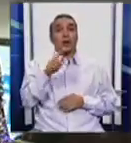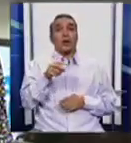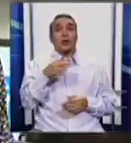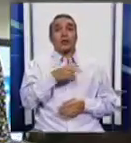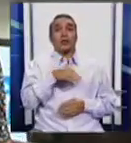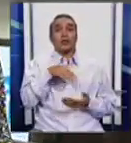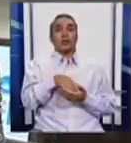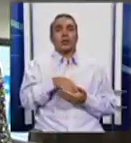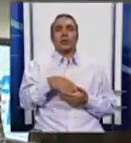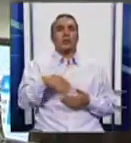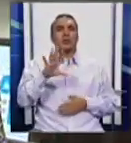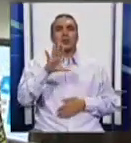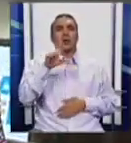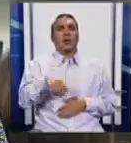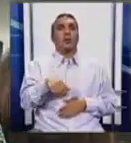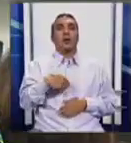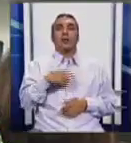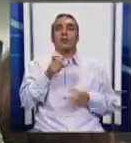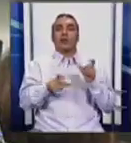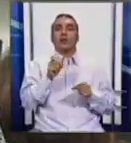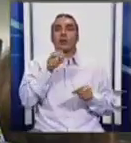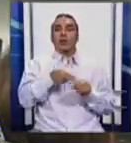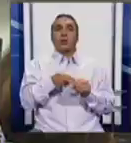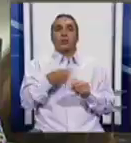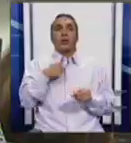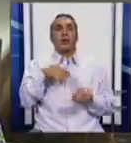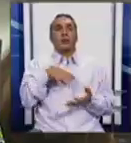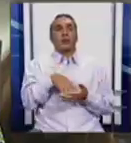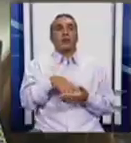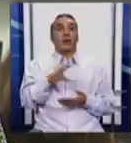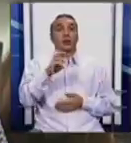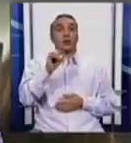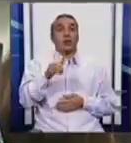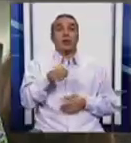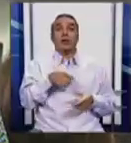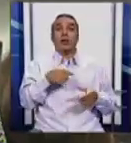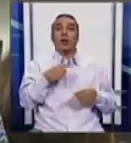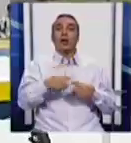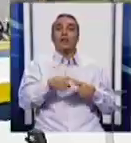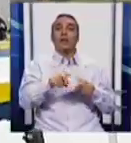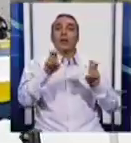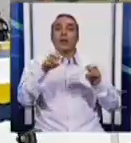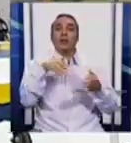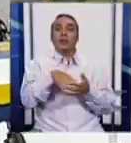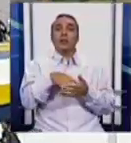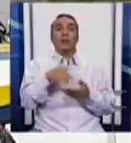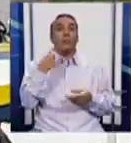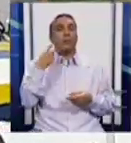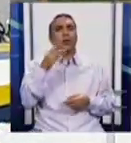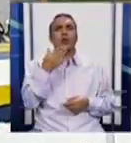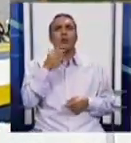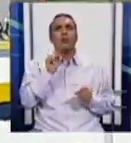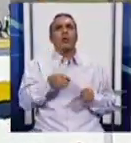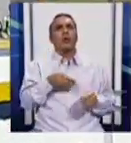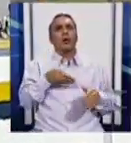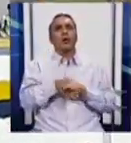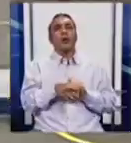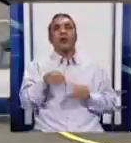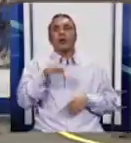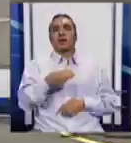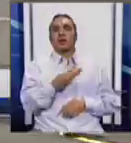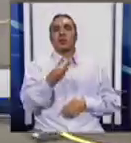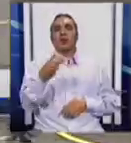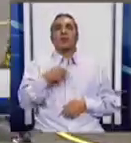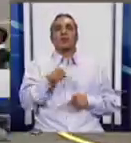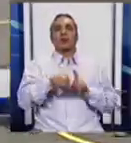Son alrededor de 5.000 cupos en aproximadamente las 60 carreras que tenemos disponibles. Para postular, el aspirante debe ingresar en la página web